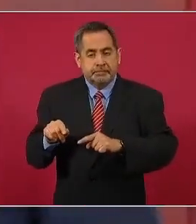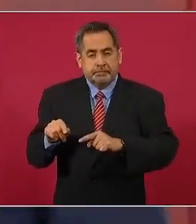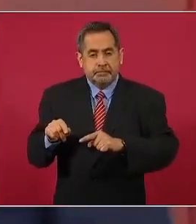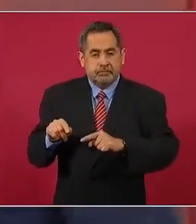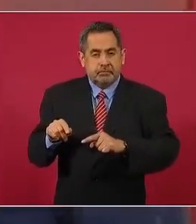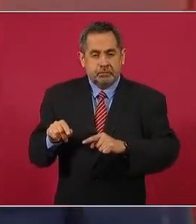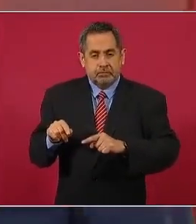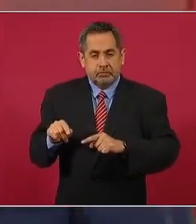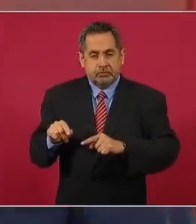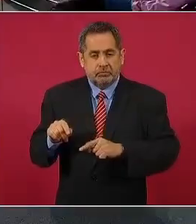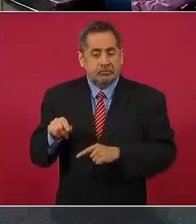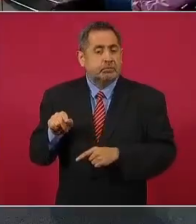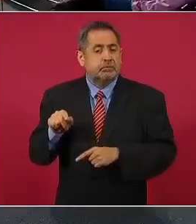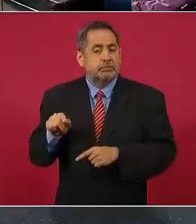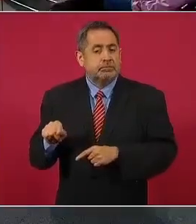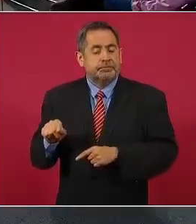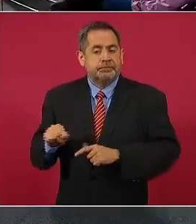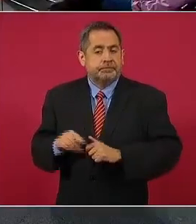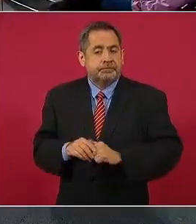una